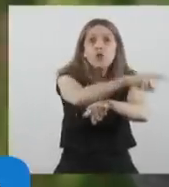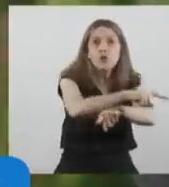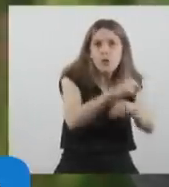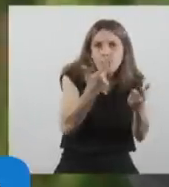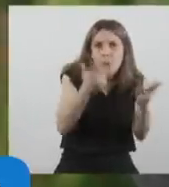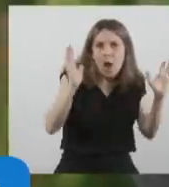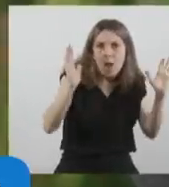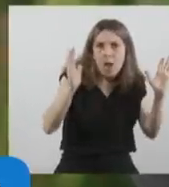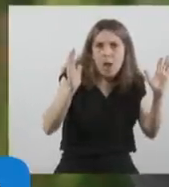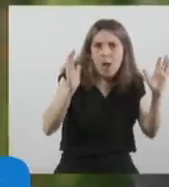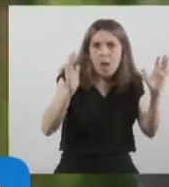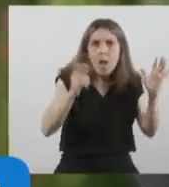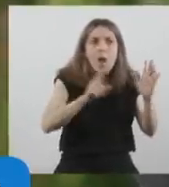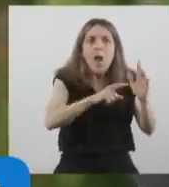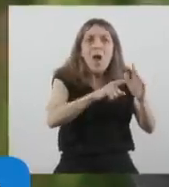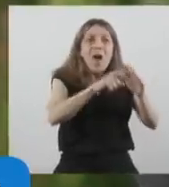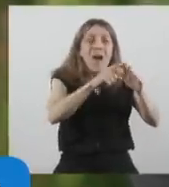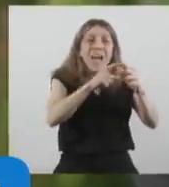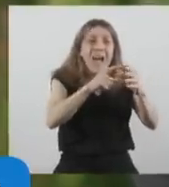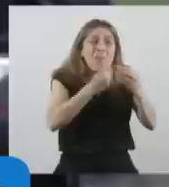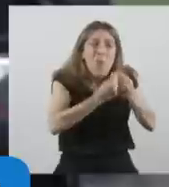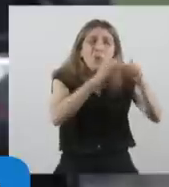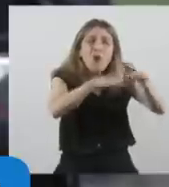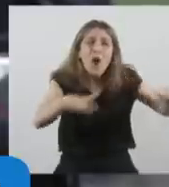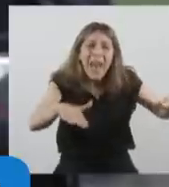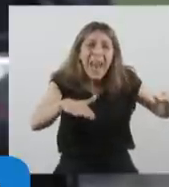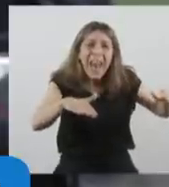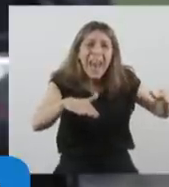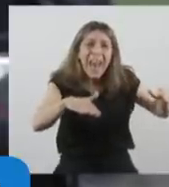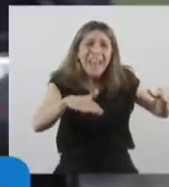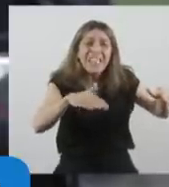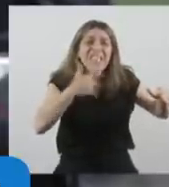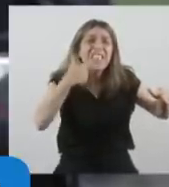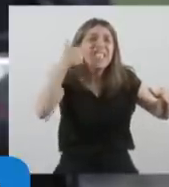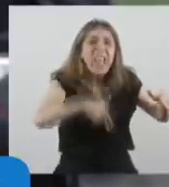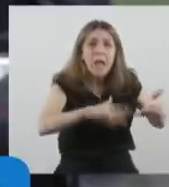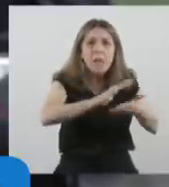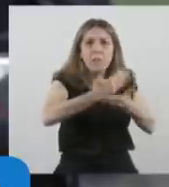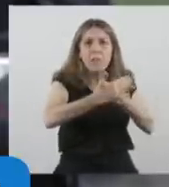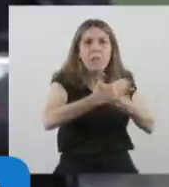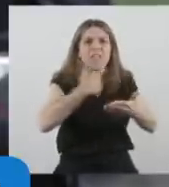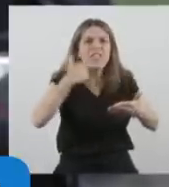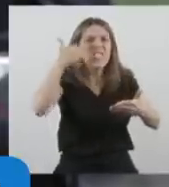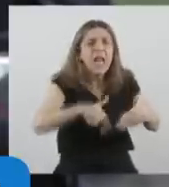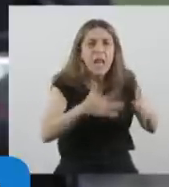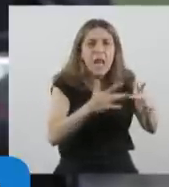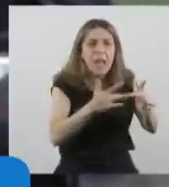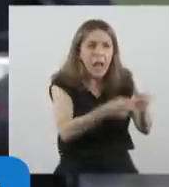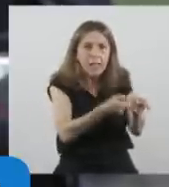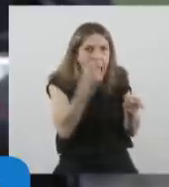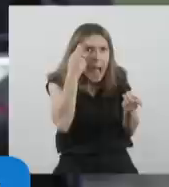dejamos a millones de pequeños argentinos sin poder aprender y cuando uno